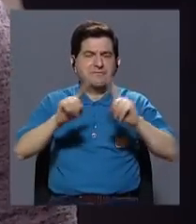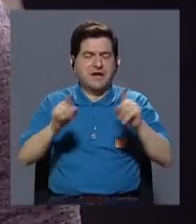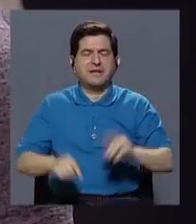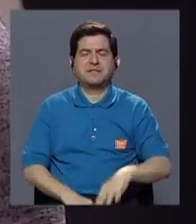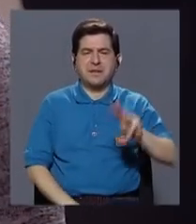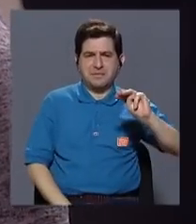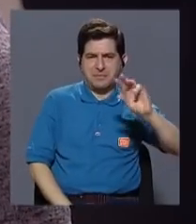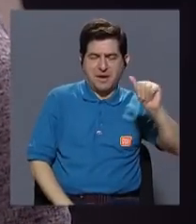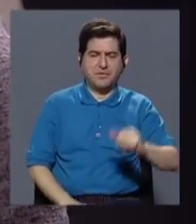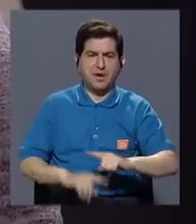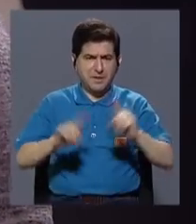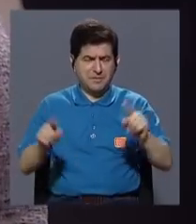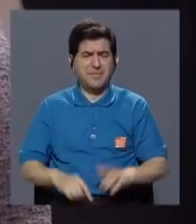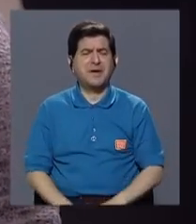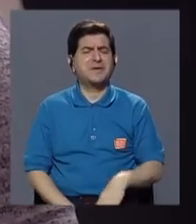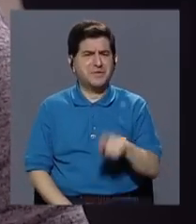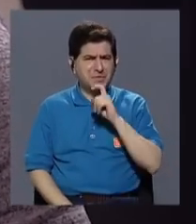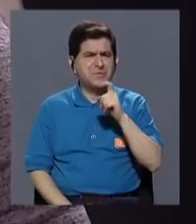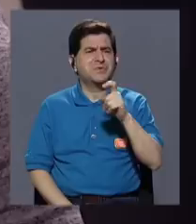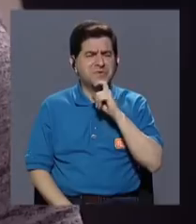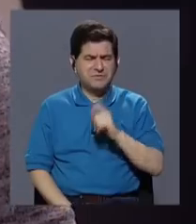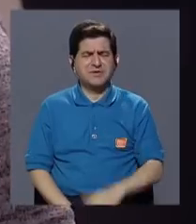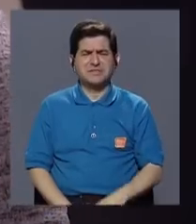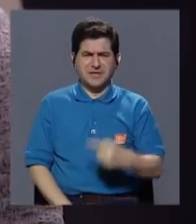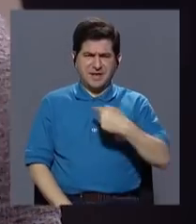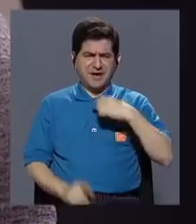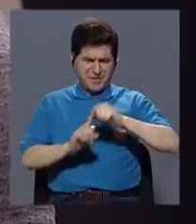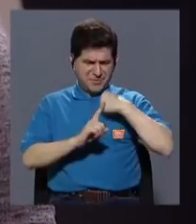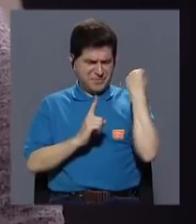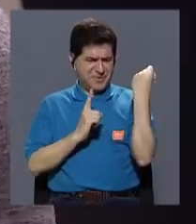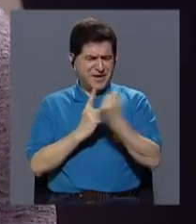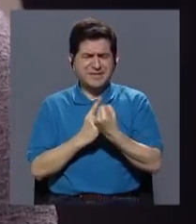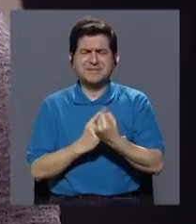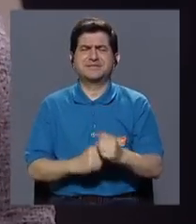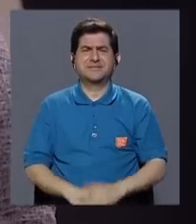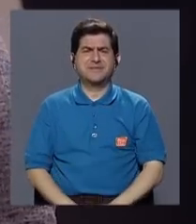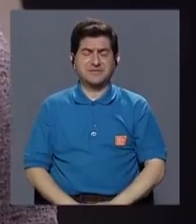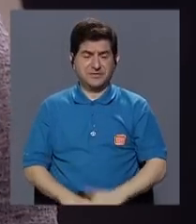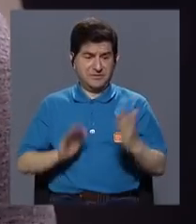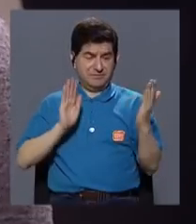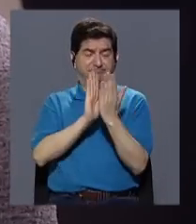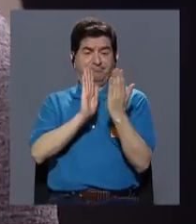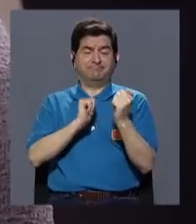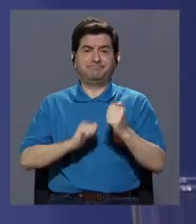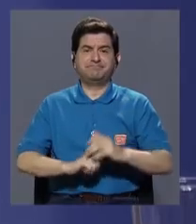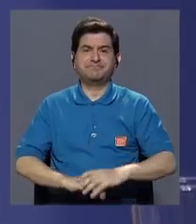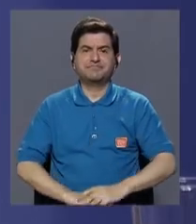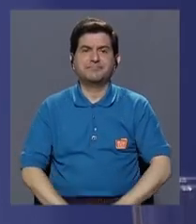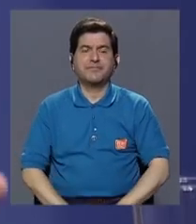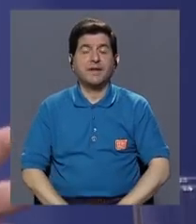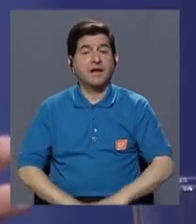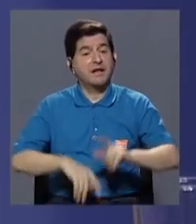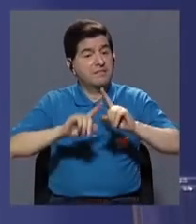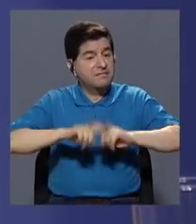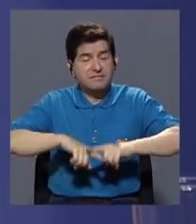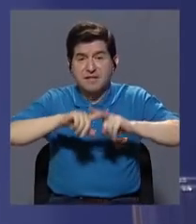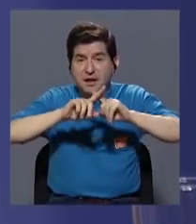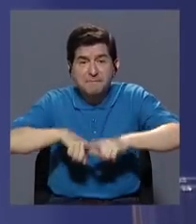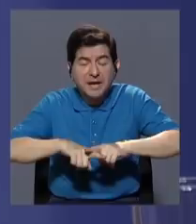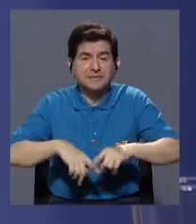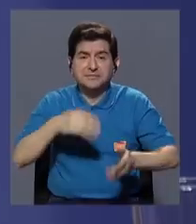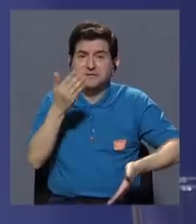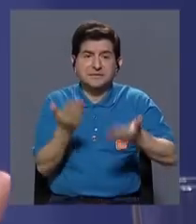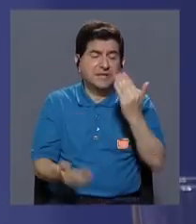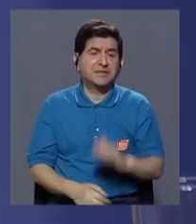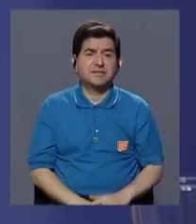definitivamente pegado a la garganta y te genera como un nudo en el estómago super fuerte y bueno dependerá de